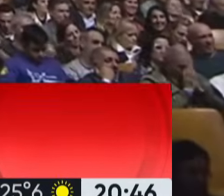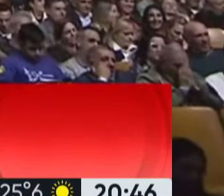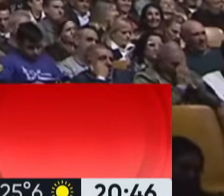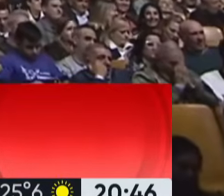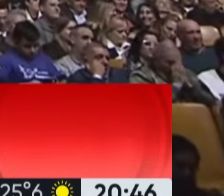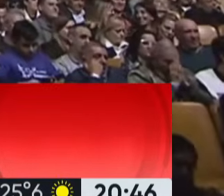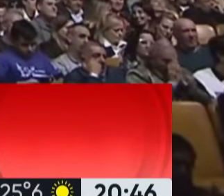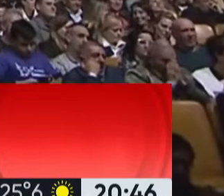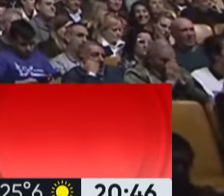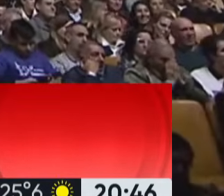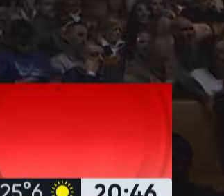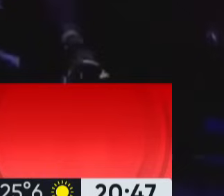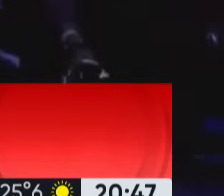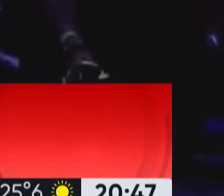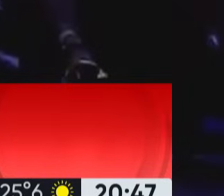Es más,